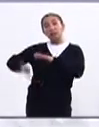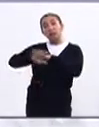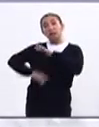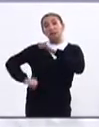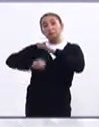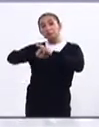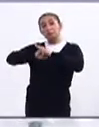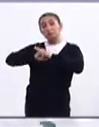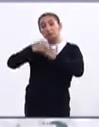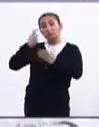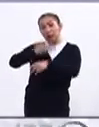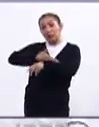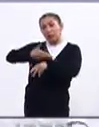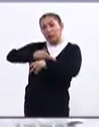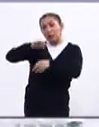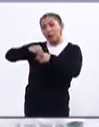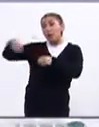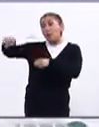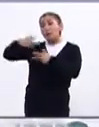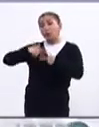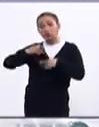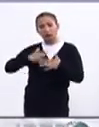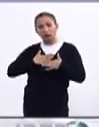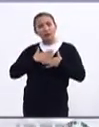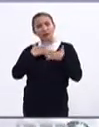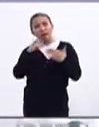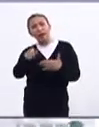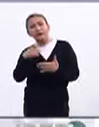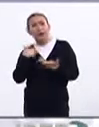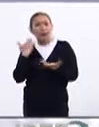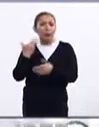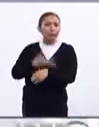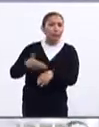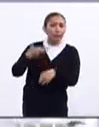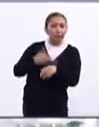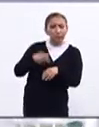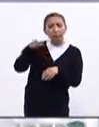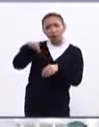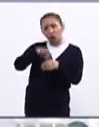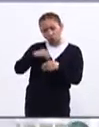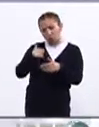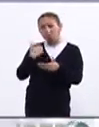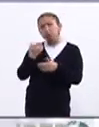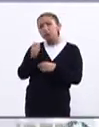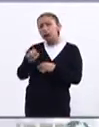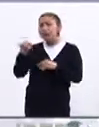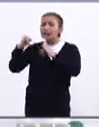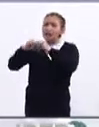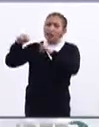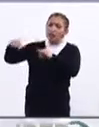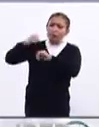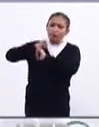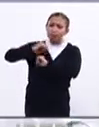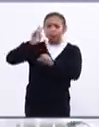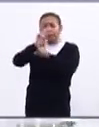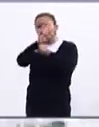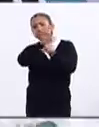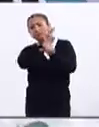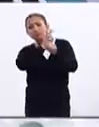de la democracia, de cómo los ciudadanos le tenemos confianza a los procesos electorales y a las instituciones que se encargan